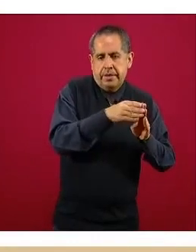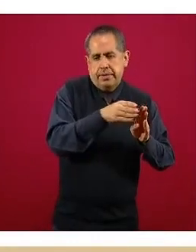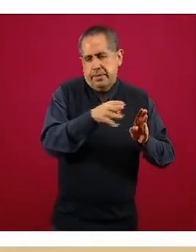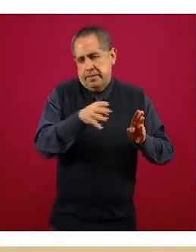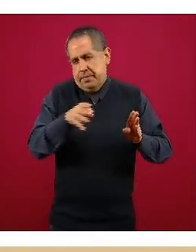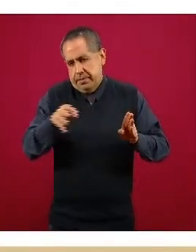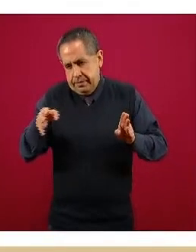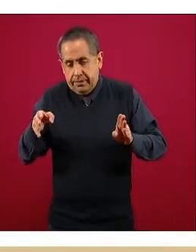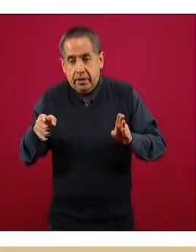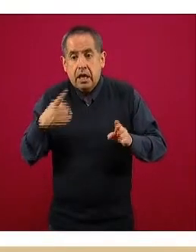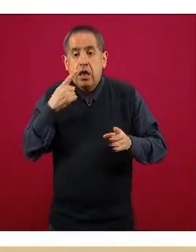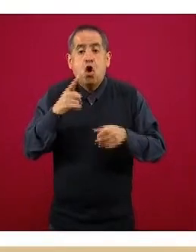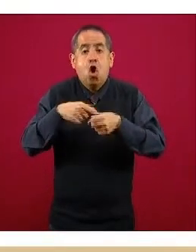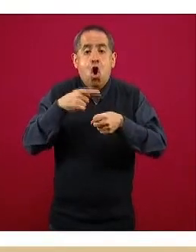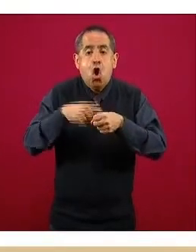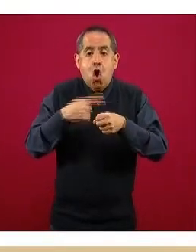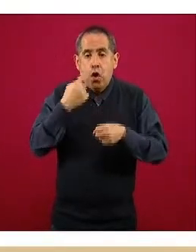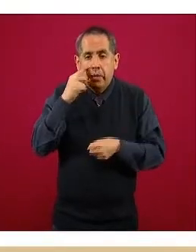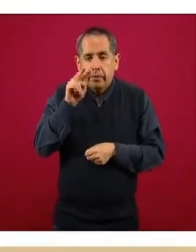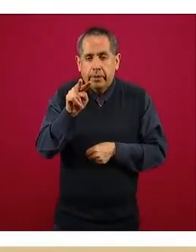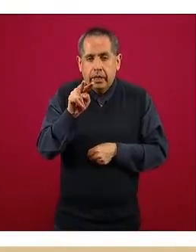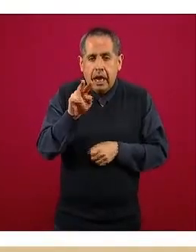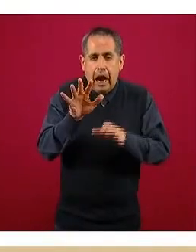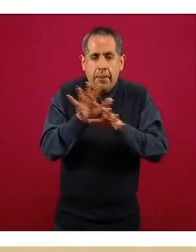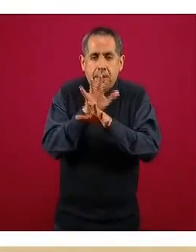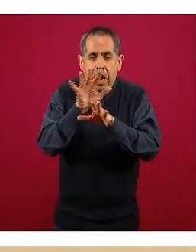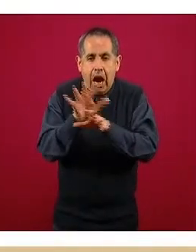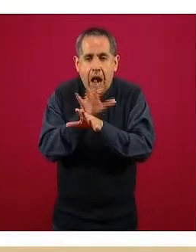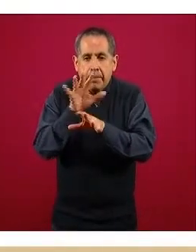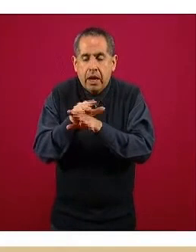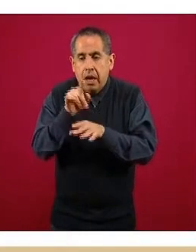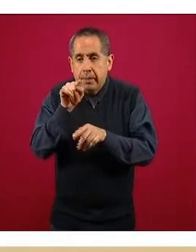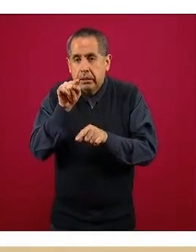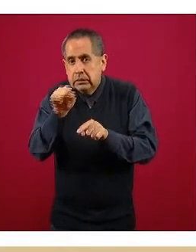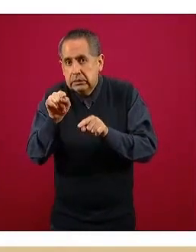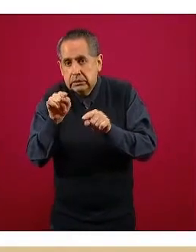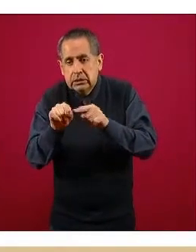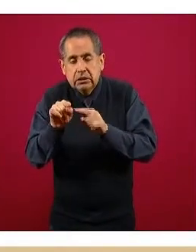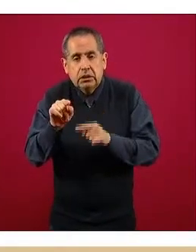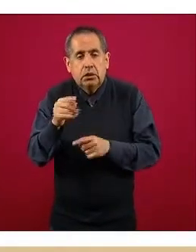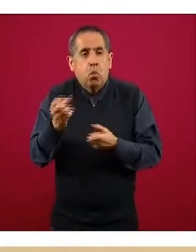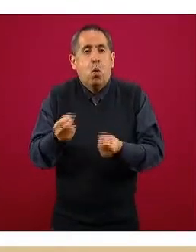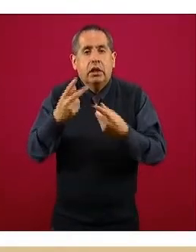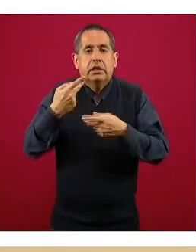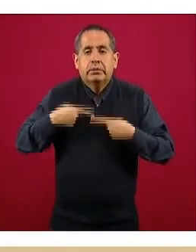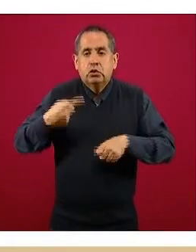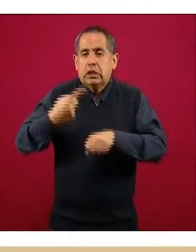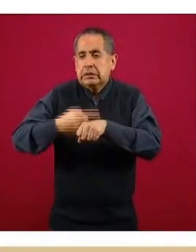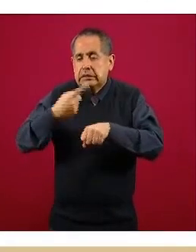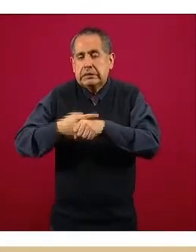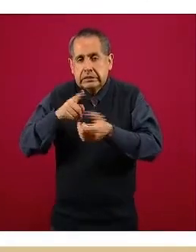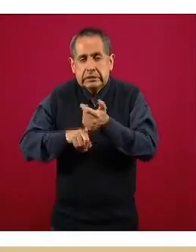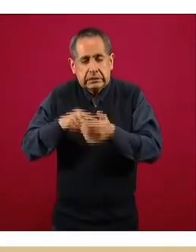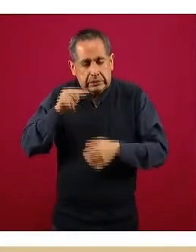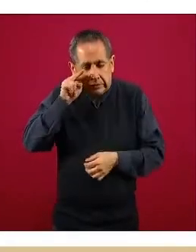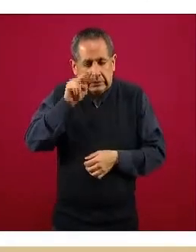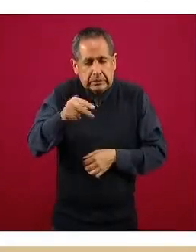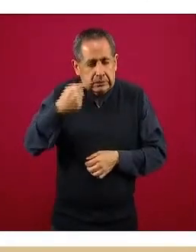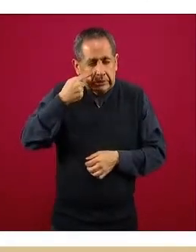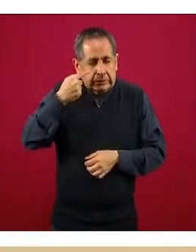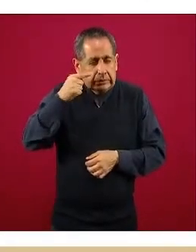acuerdo a la intensidad del color, cómo fue cambiando la incidencia. Incidencia es el número de personas que